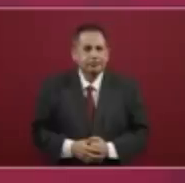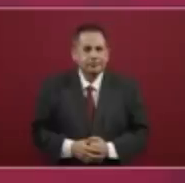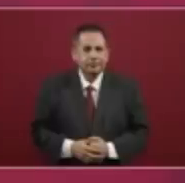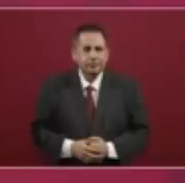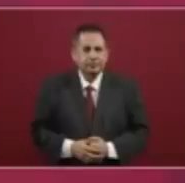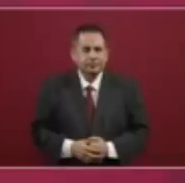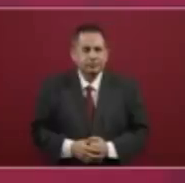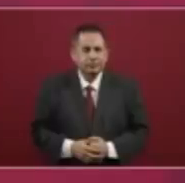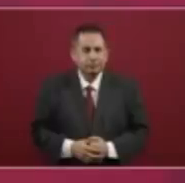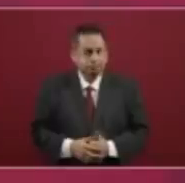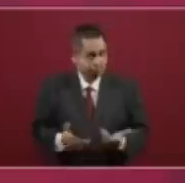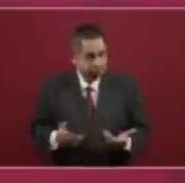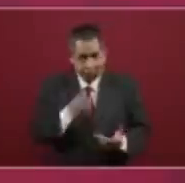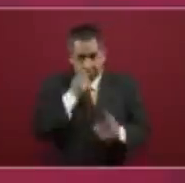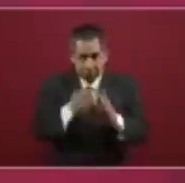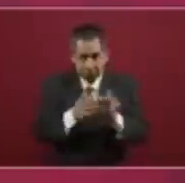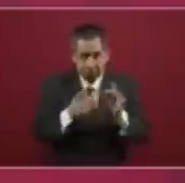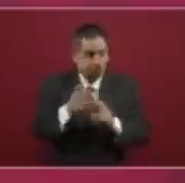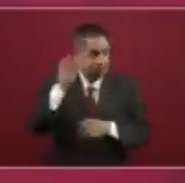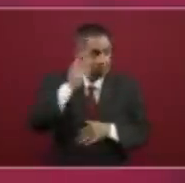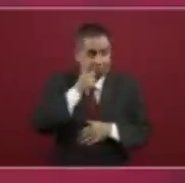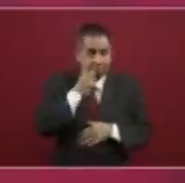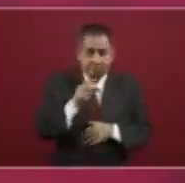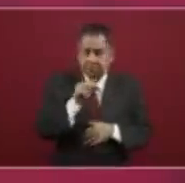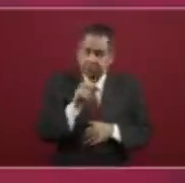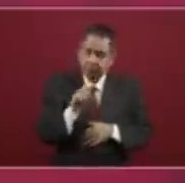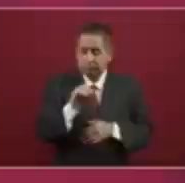No se habló de neoliberalismo.